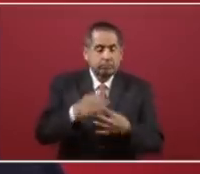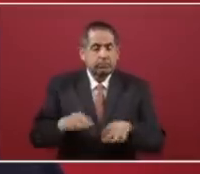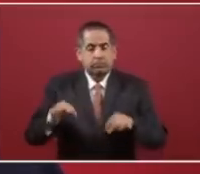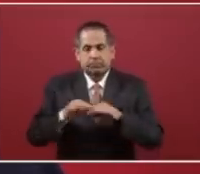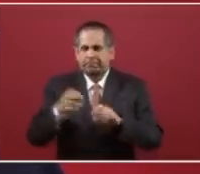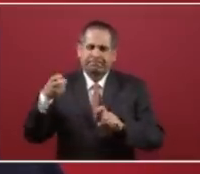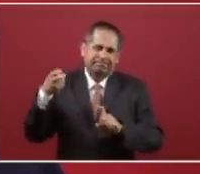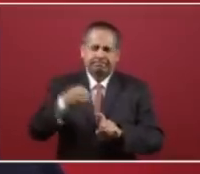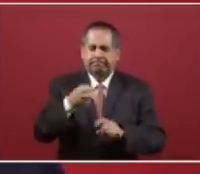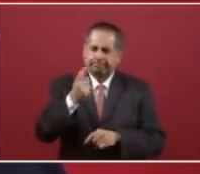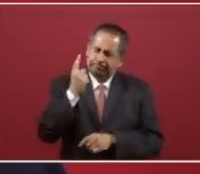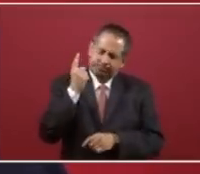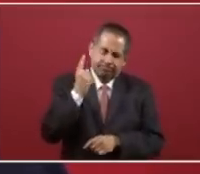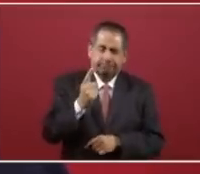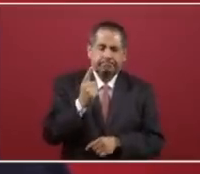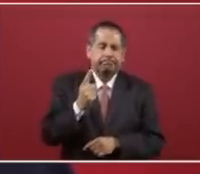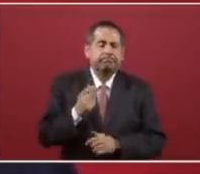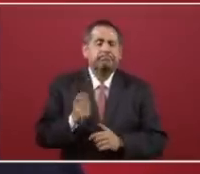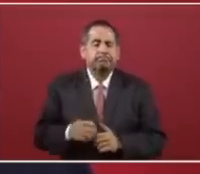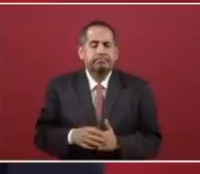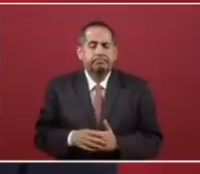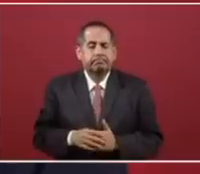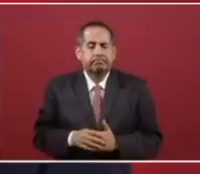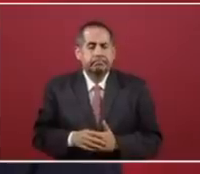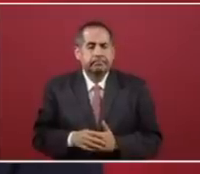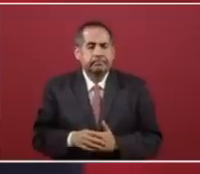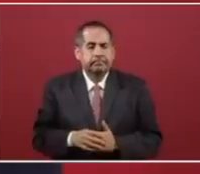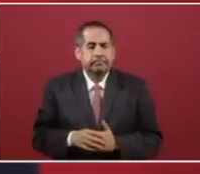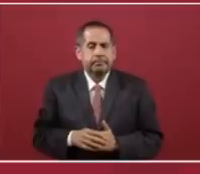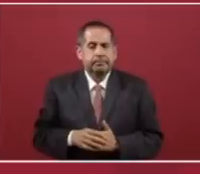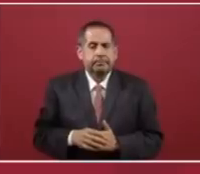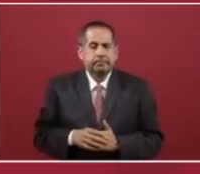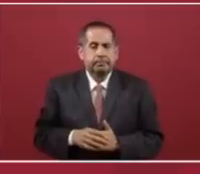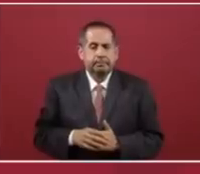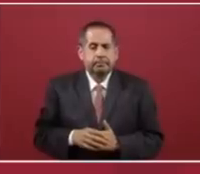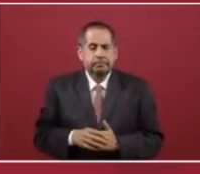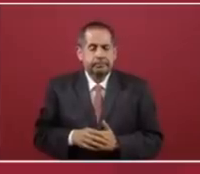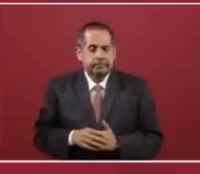eso que desde